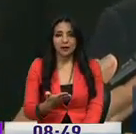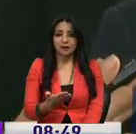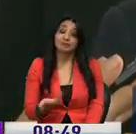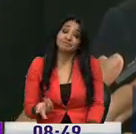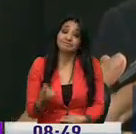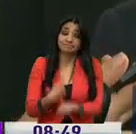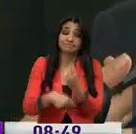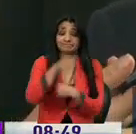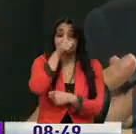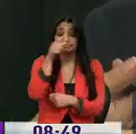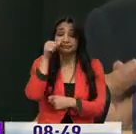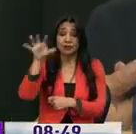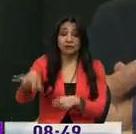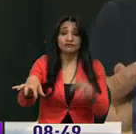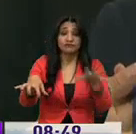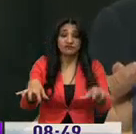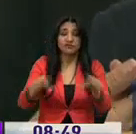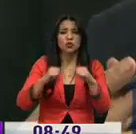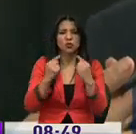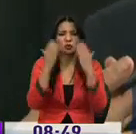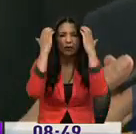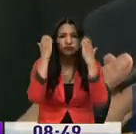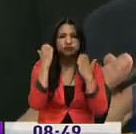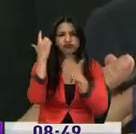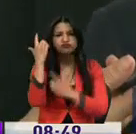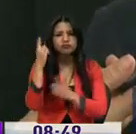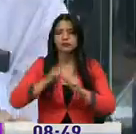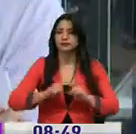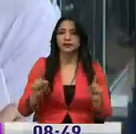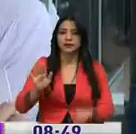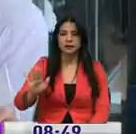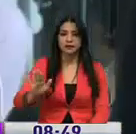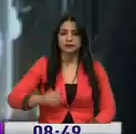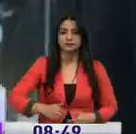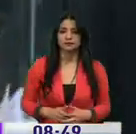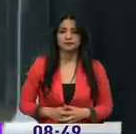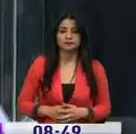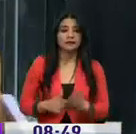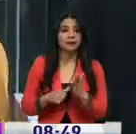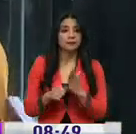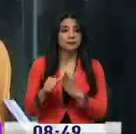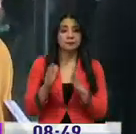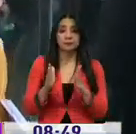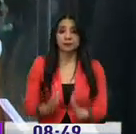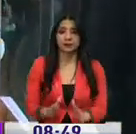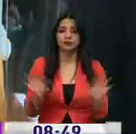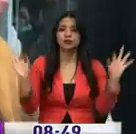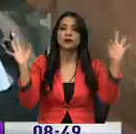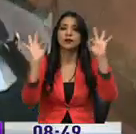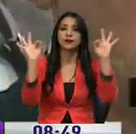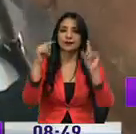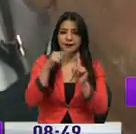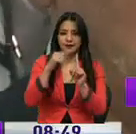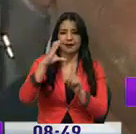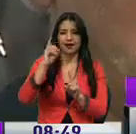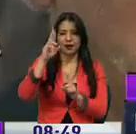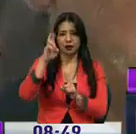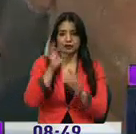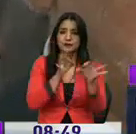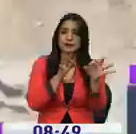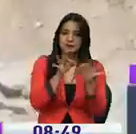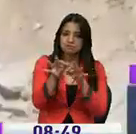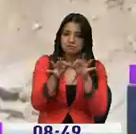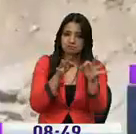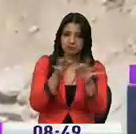involucrado narcotráfico, guerrilla, etcétera, etcétera. El ministro de Energía y Recursos No Renovables, Carlos Pérez, explicó por su